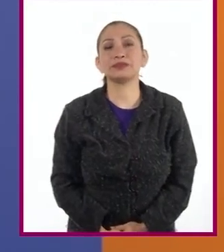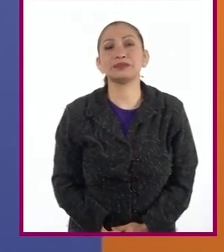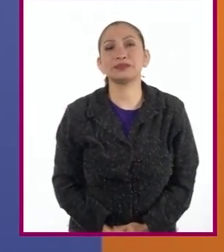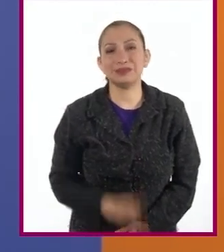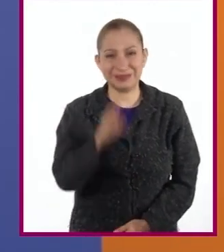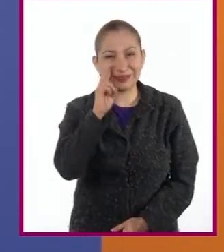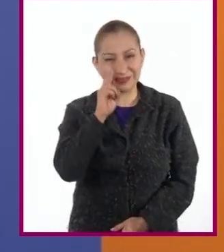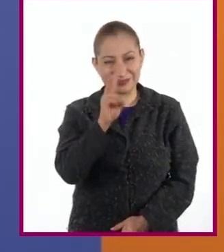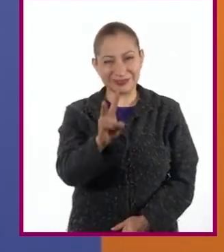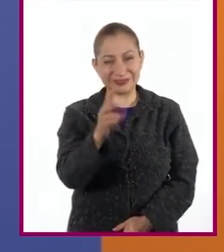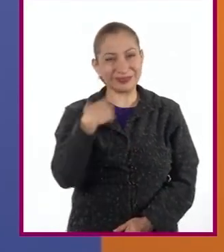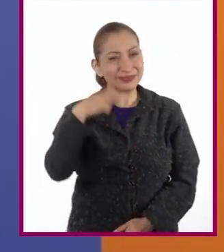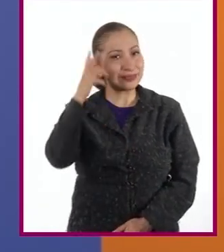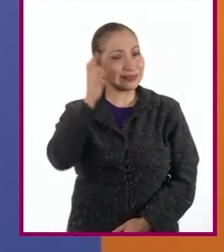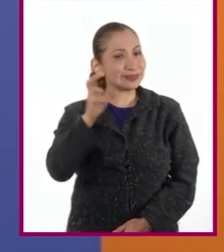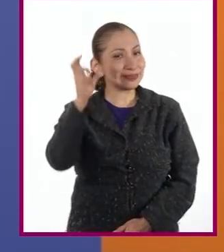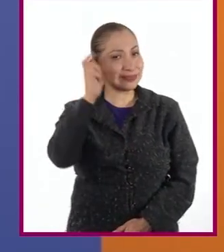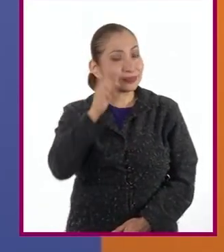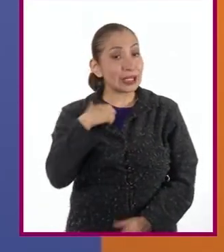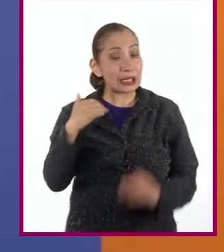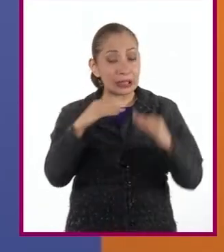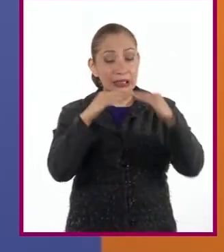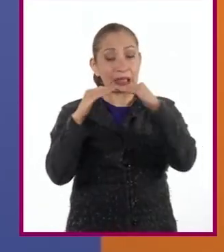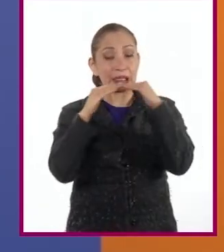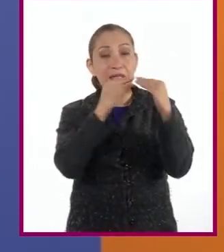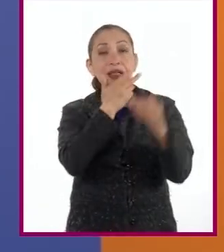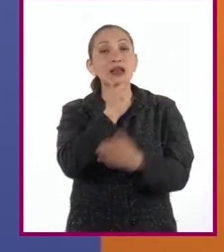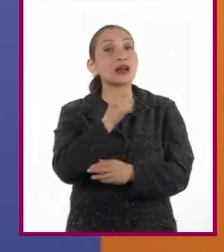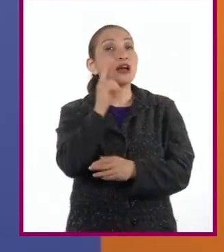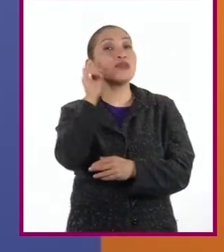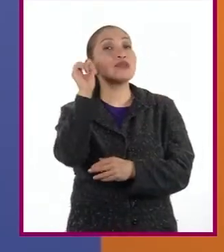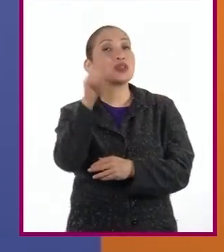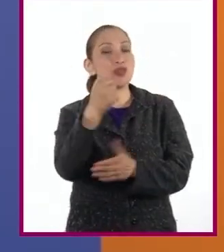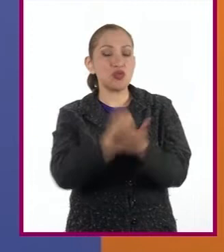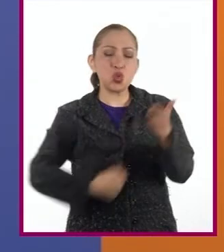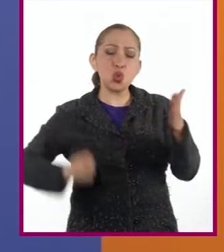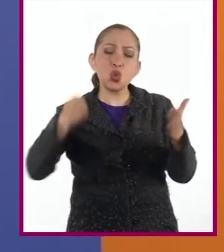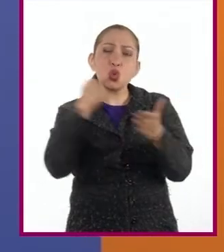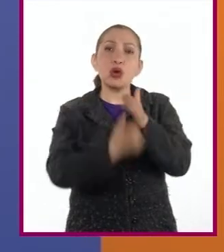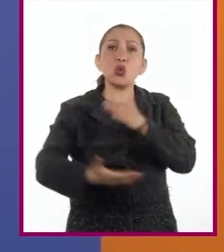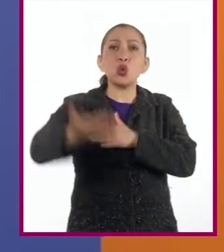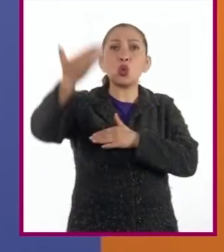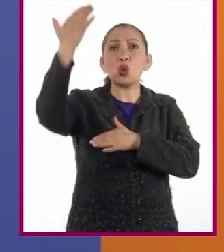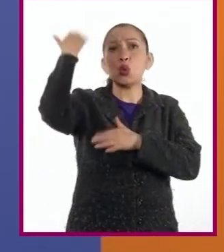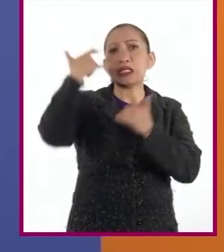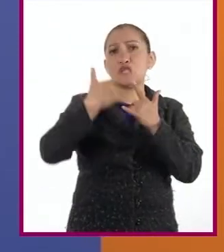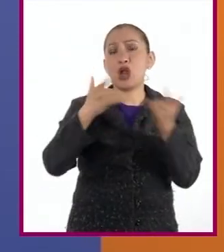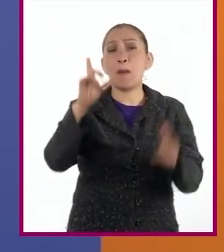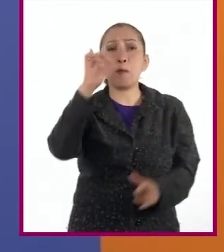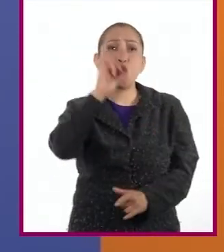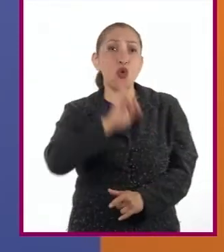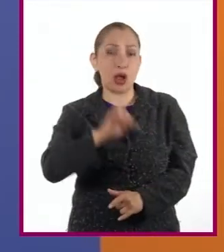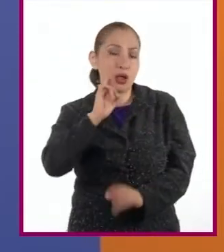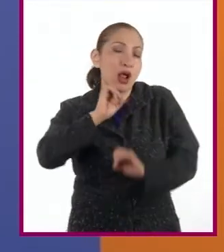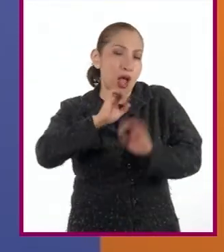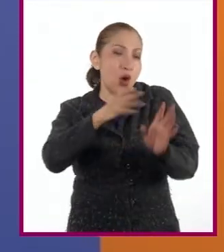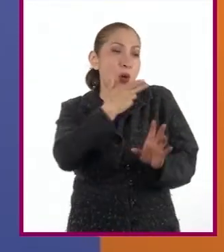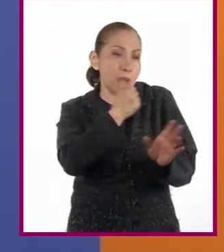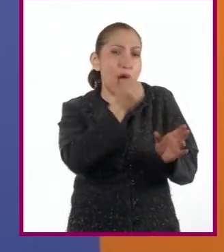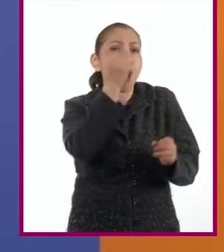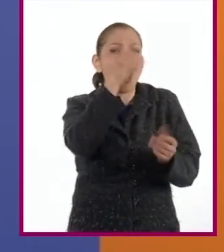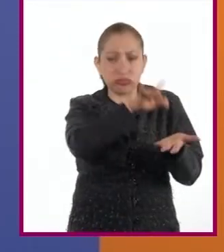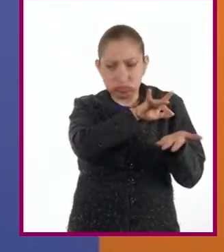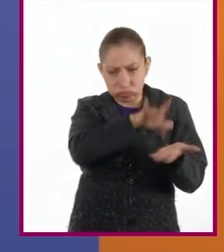Como observaron y escucharon, la equidad de género es parte de una lucha histórica en la que las mujeres y desde luego también los